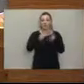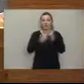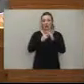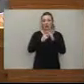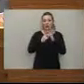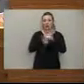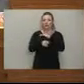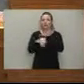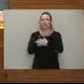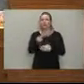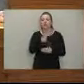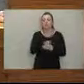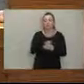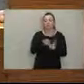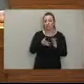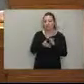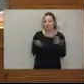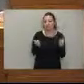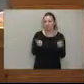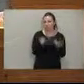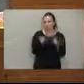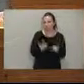ha sido prácticamente nulo,